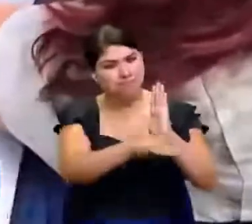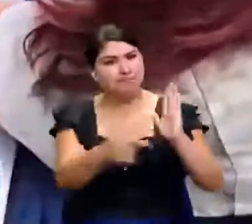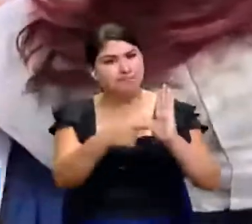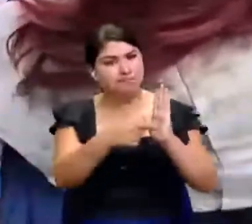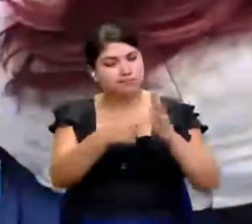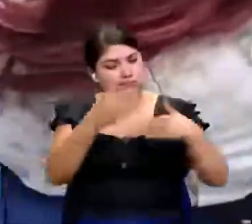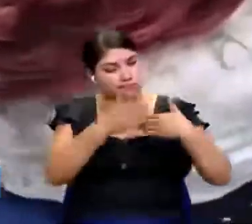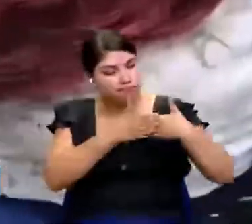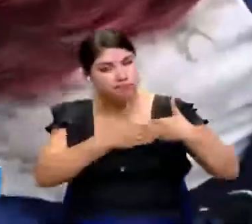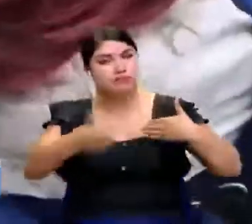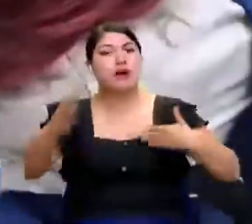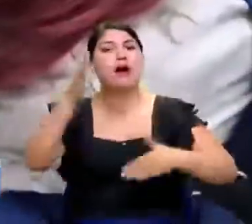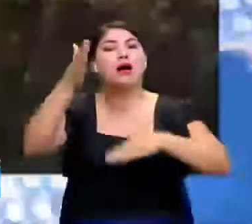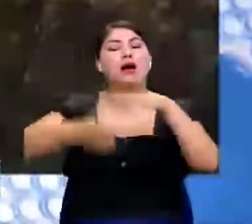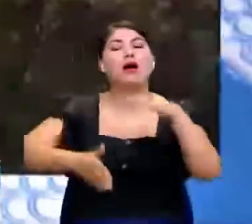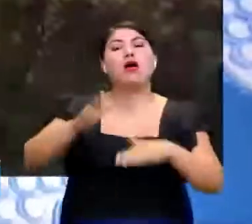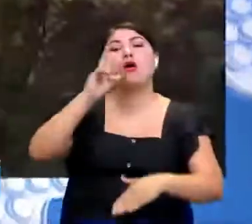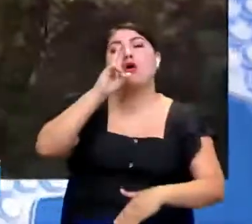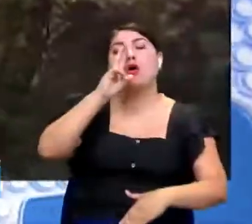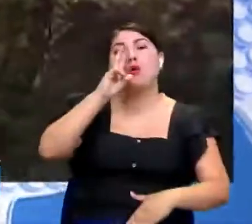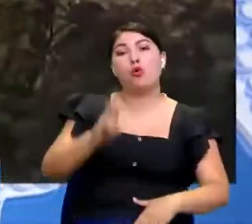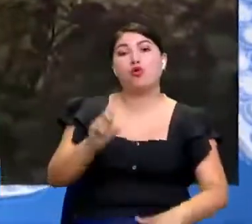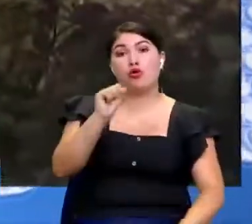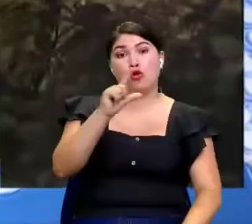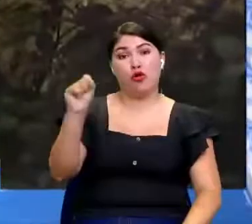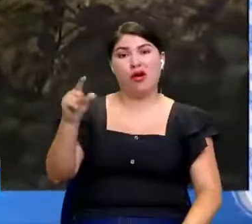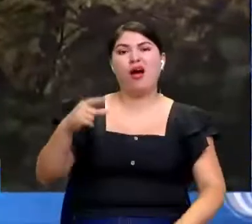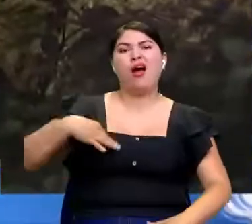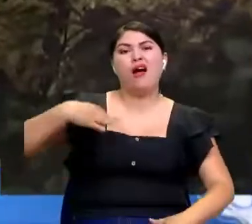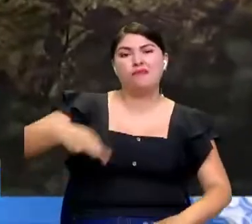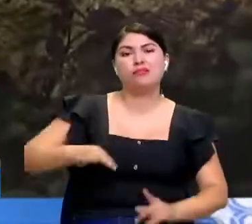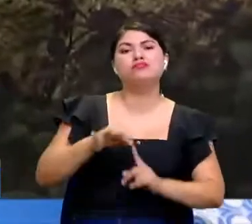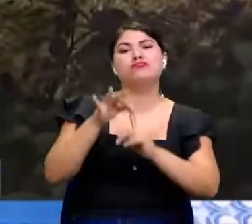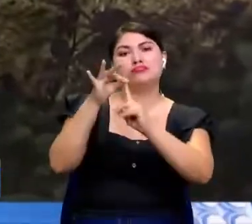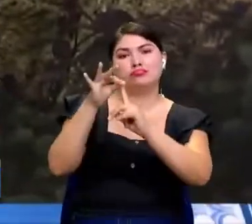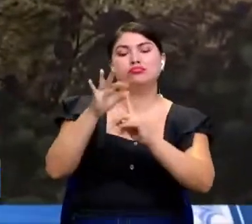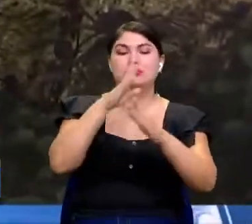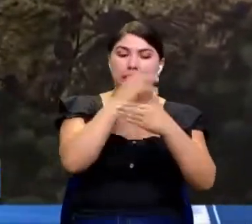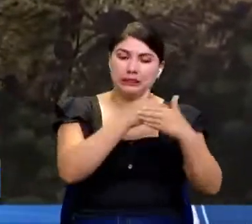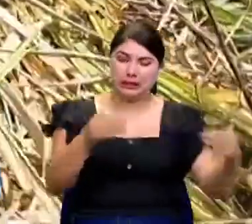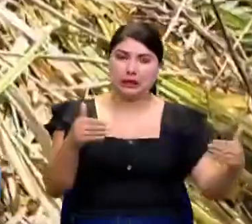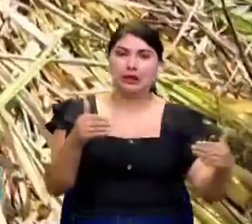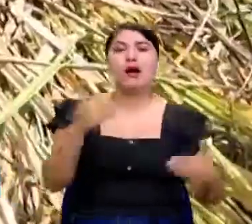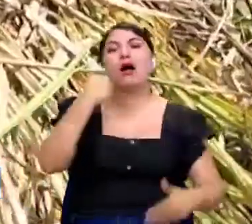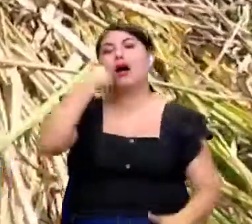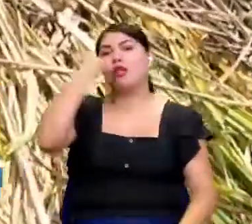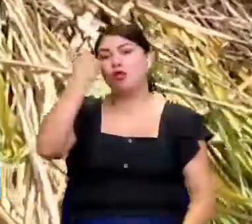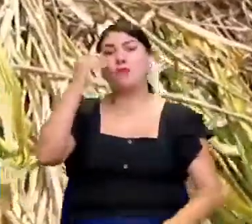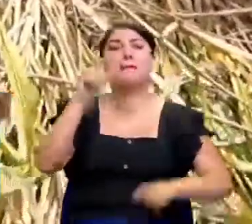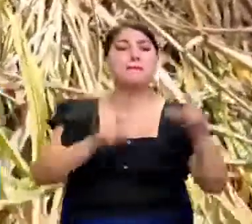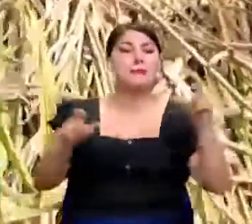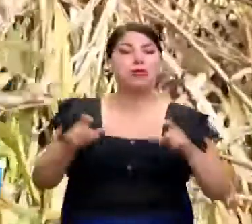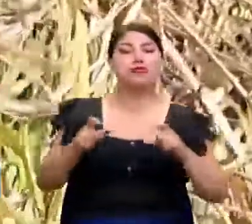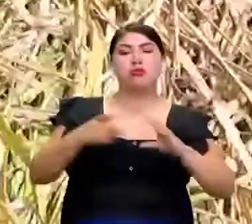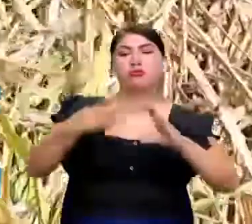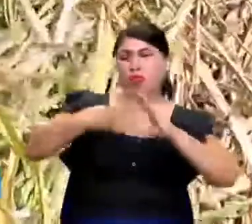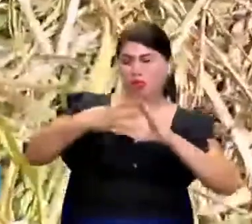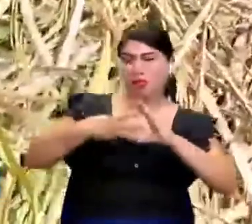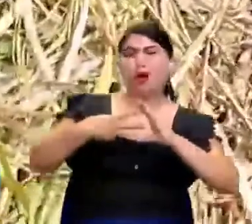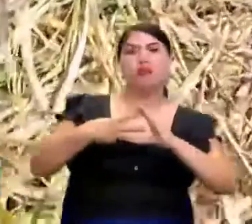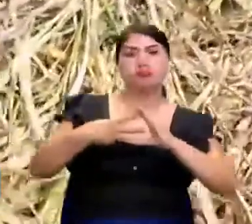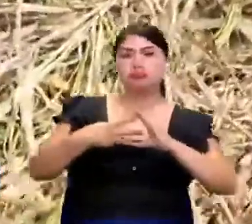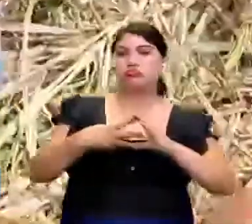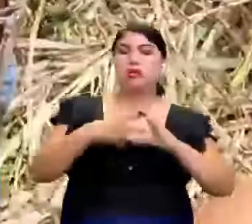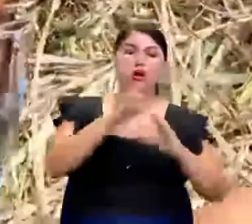se extenderá hasta el sábado 11 de junio tendrá eventos especiales para los niños adultos y personas mayores de